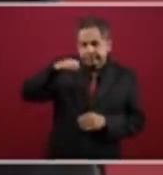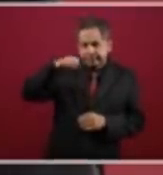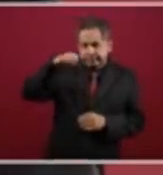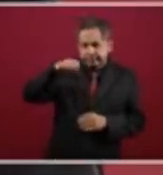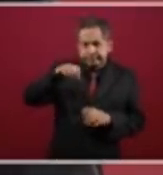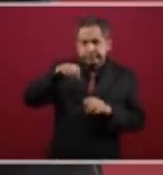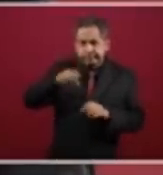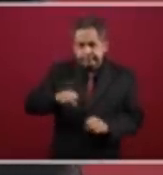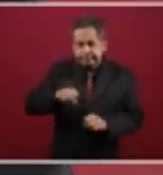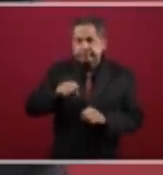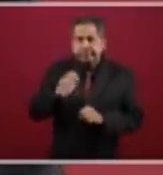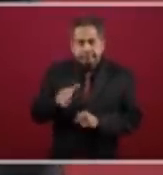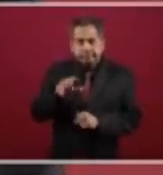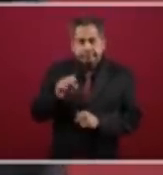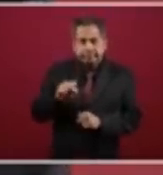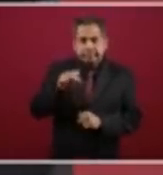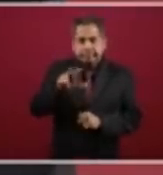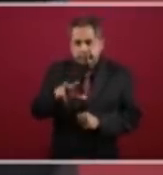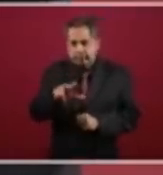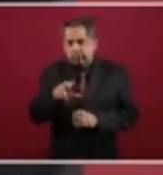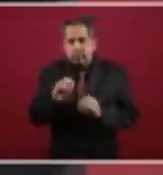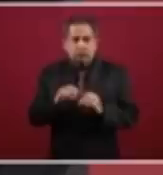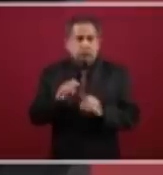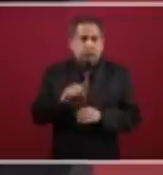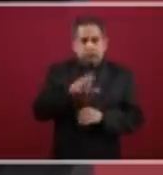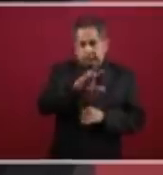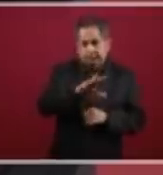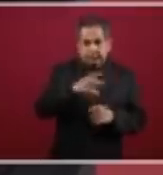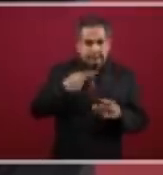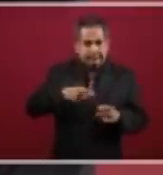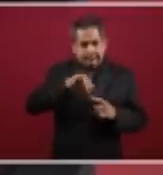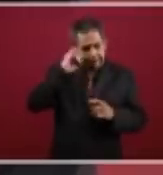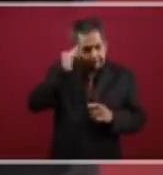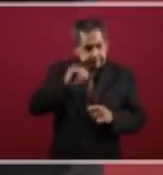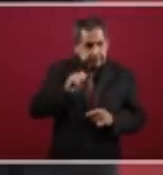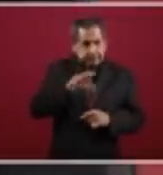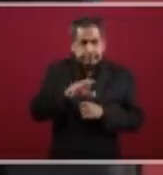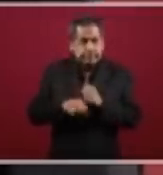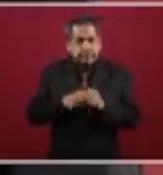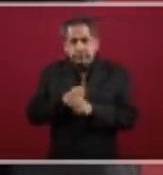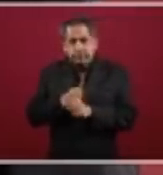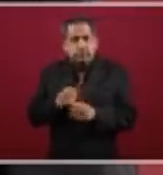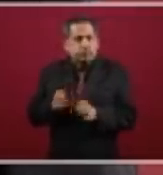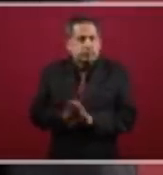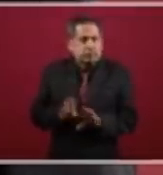los 68 o a los 65 en el caso de comunidades indígenas,